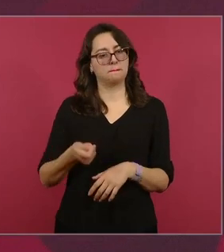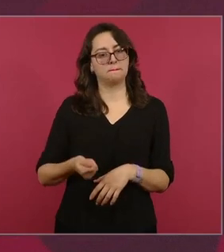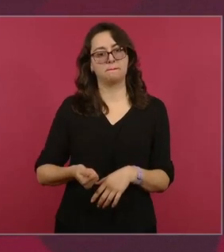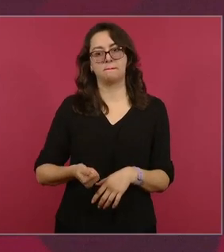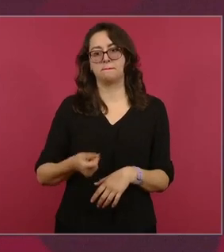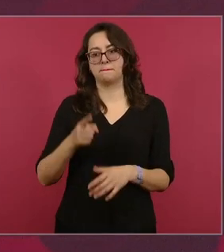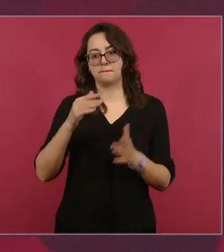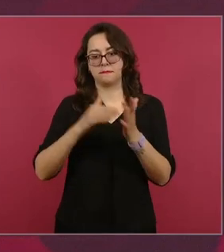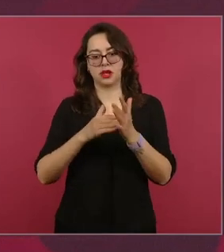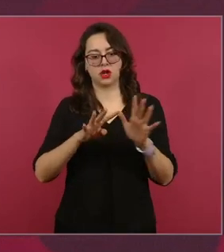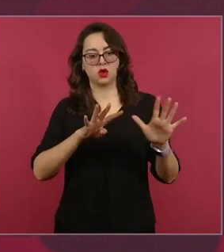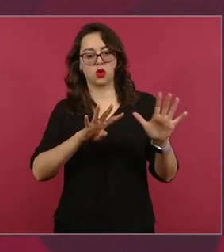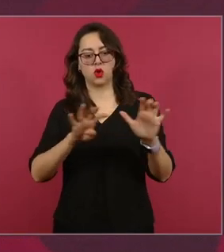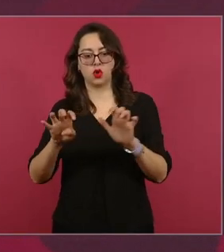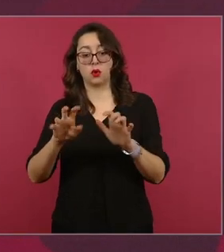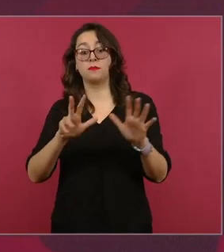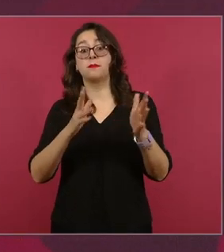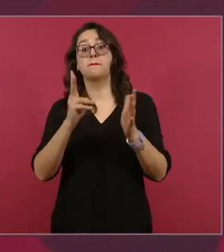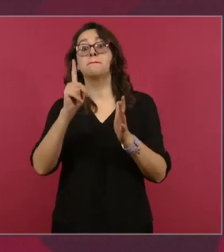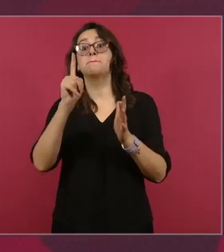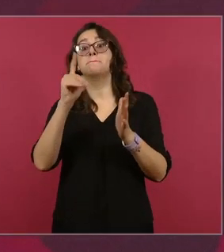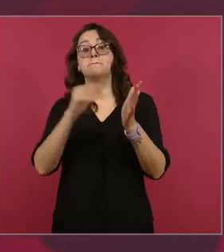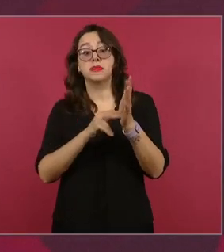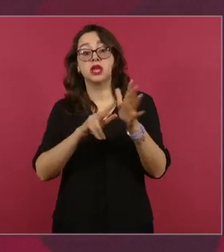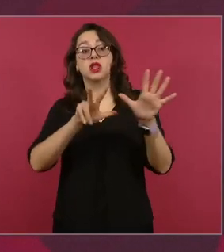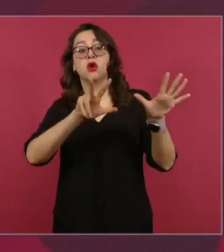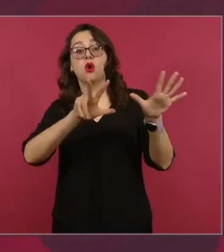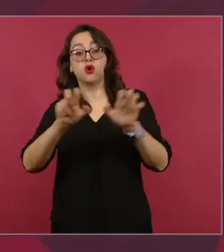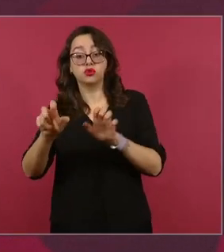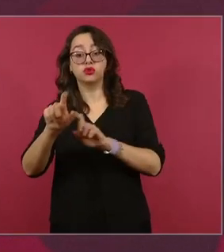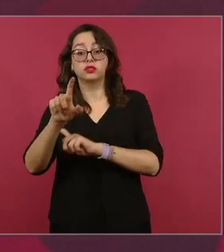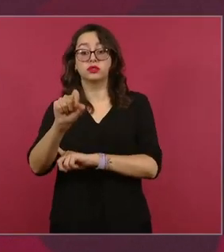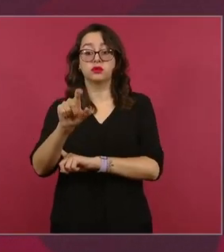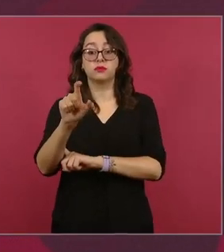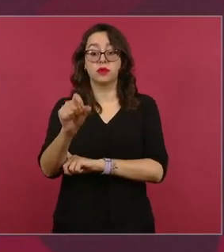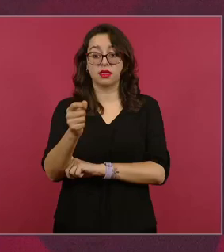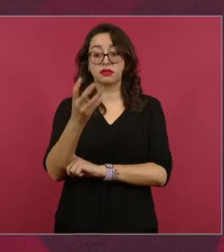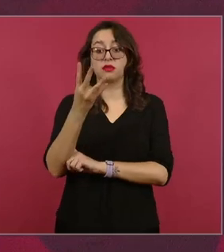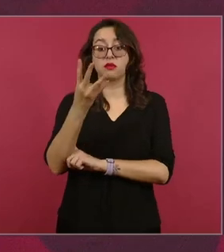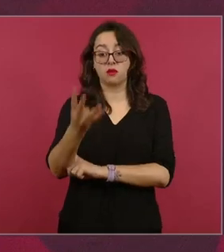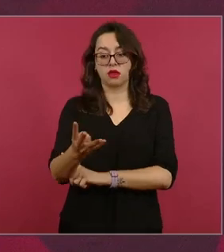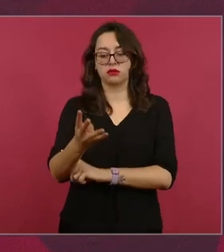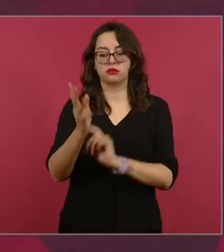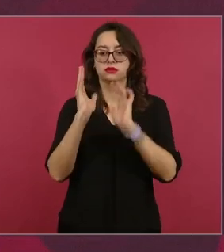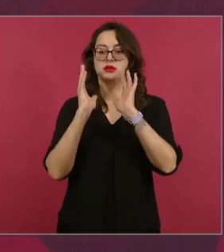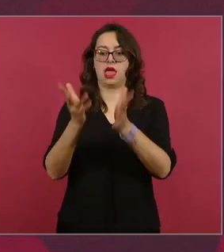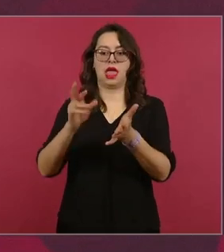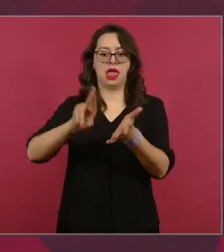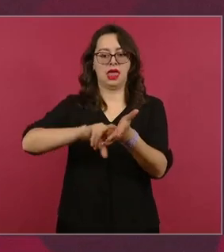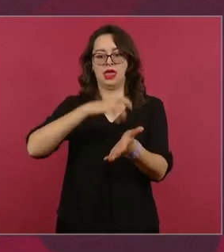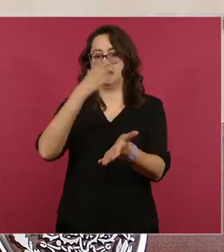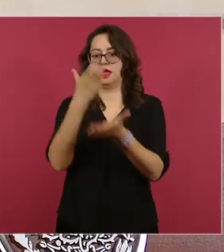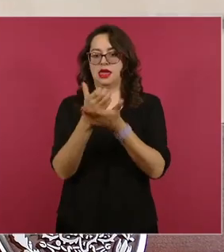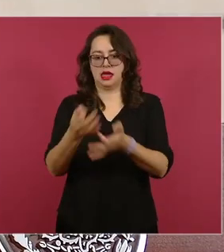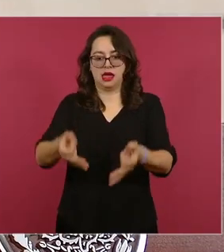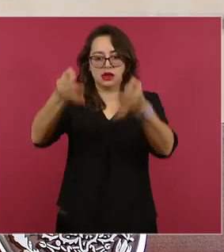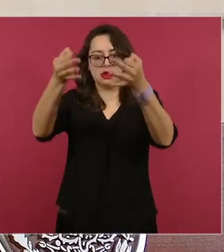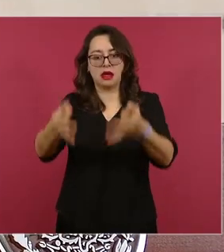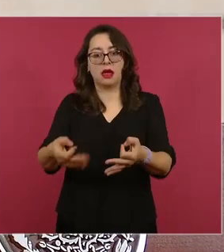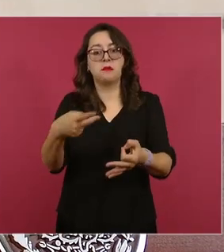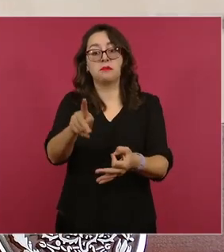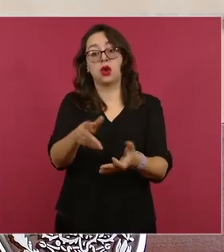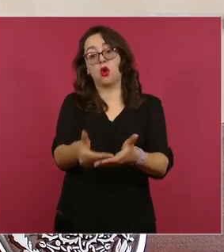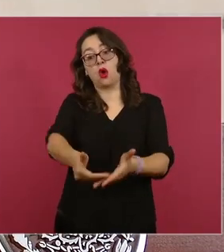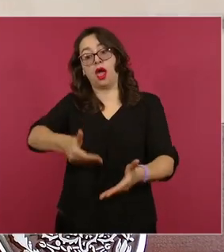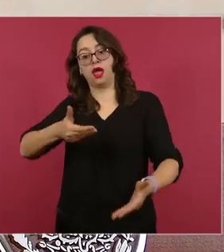de 1824, en 1823, en estas fechas,